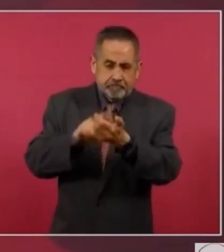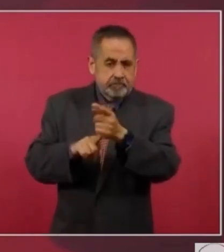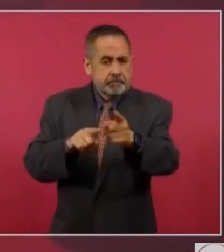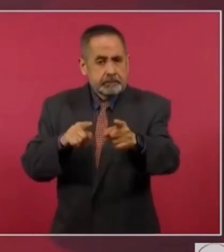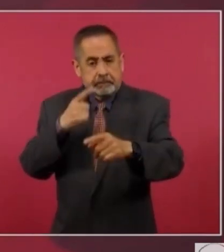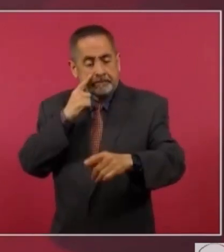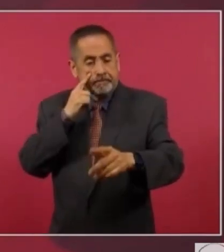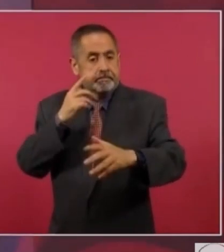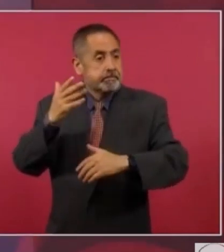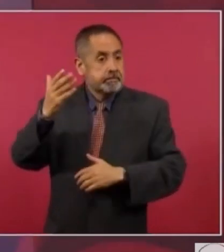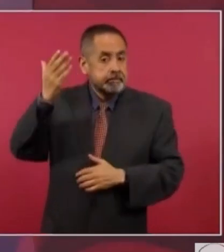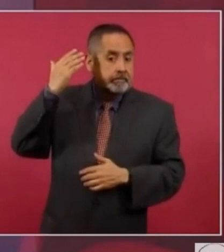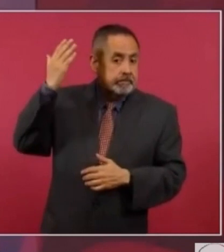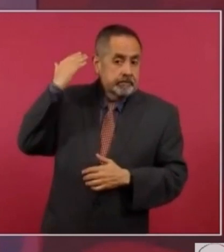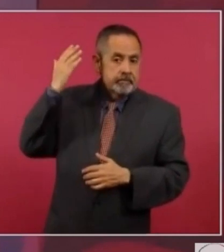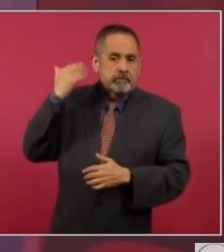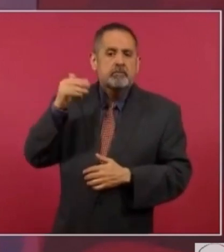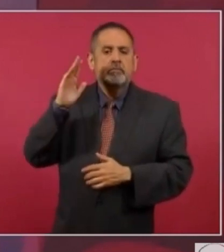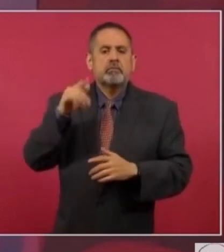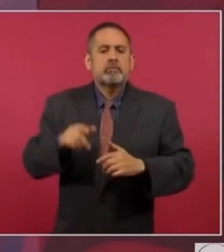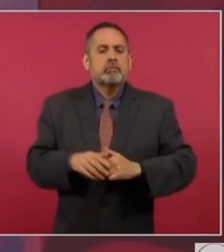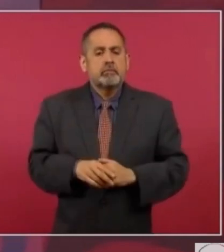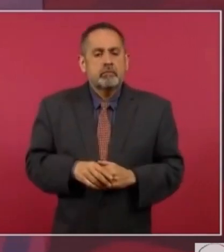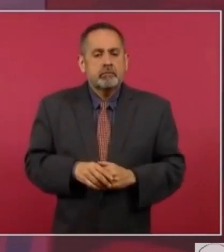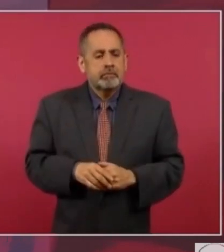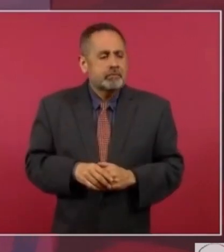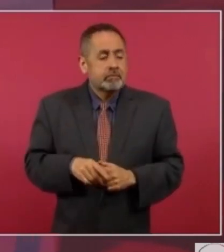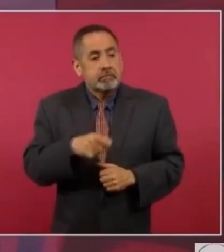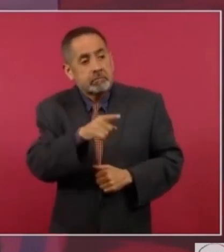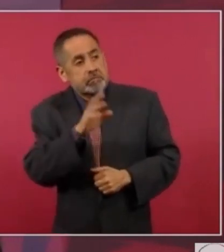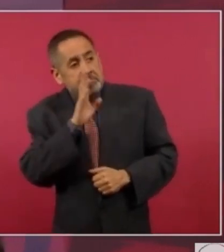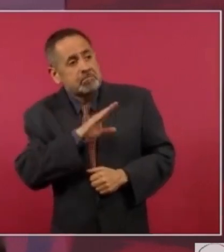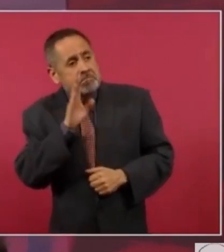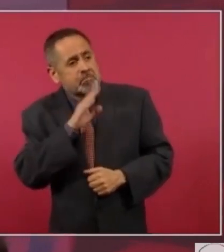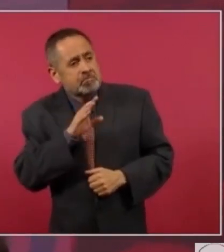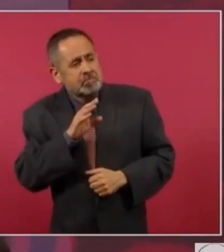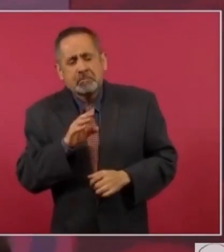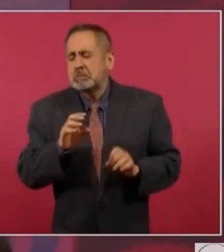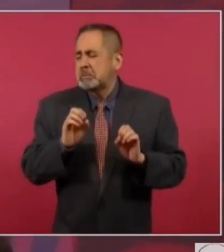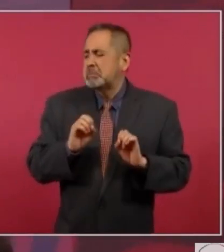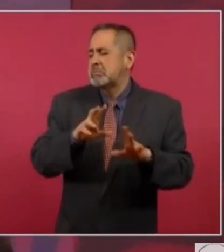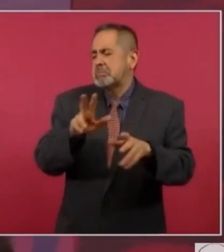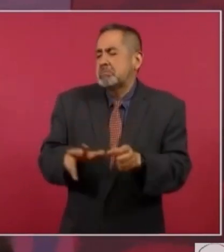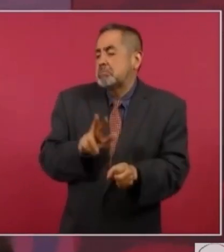antes todo esto se veía normal